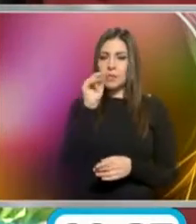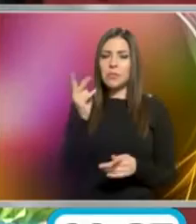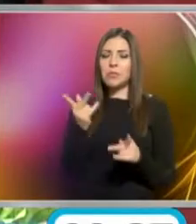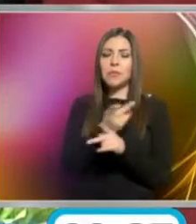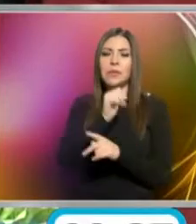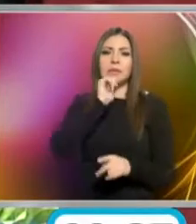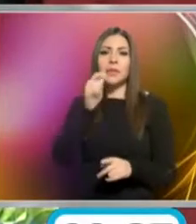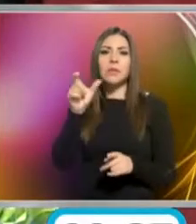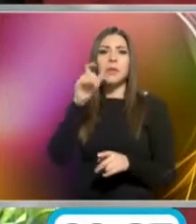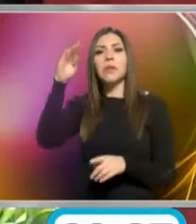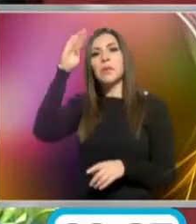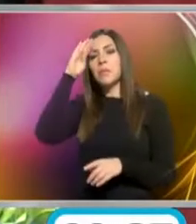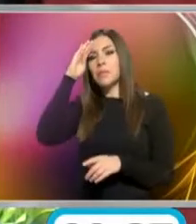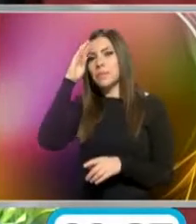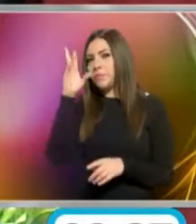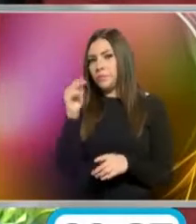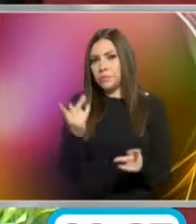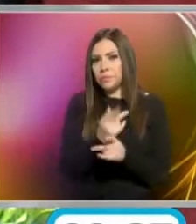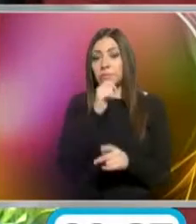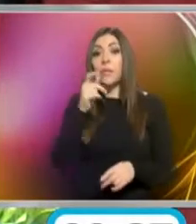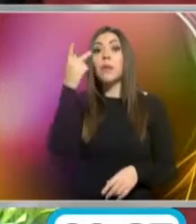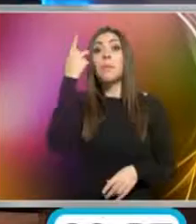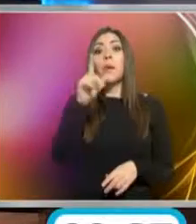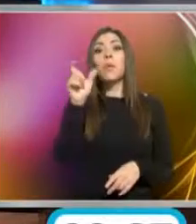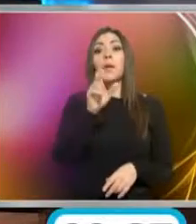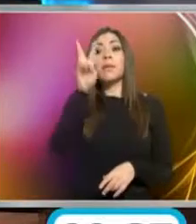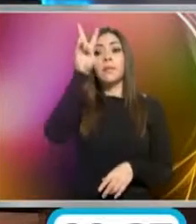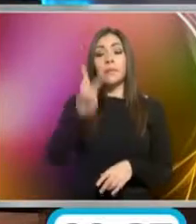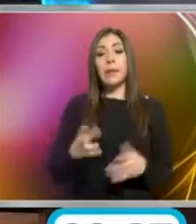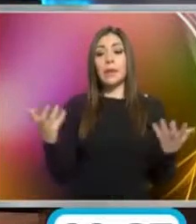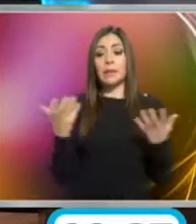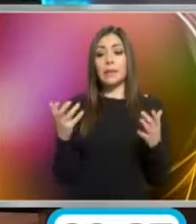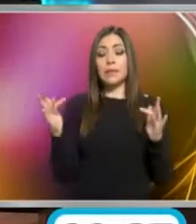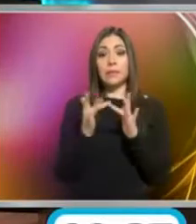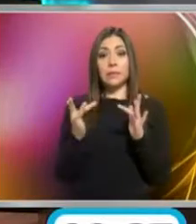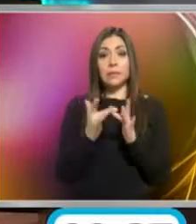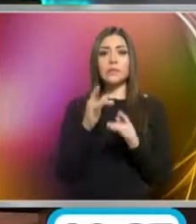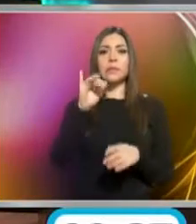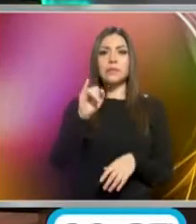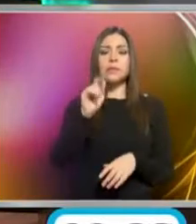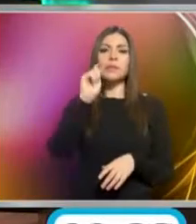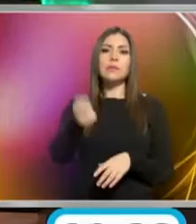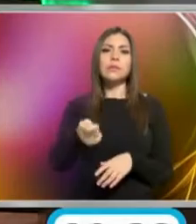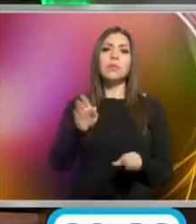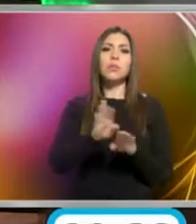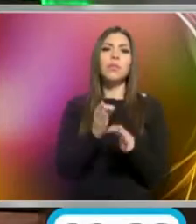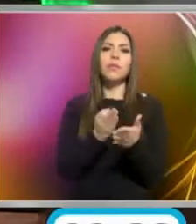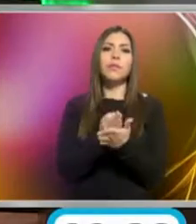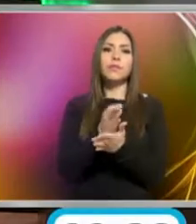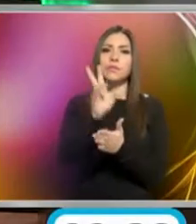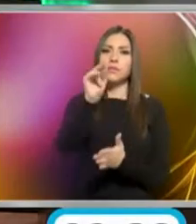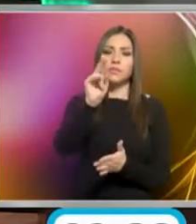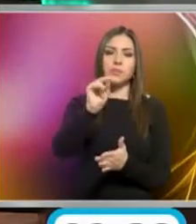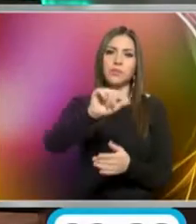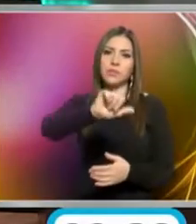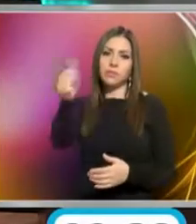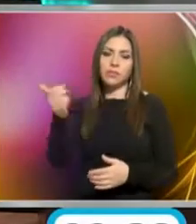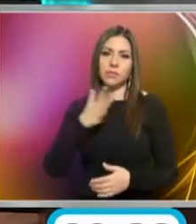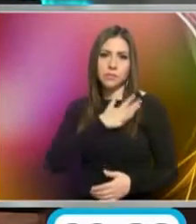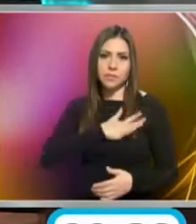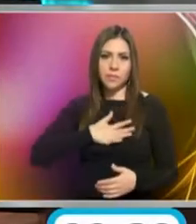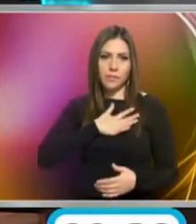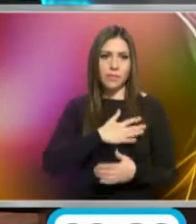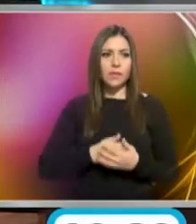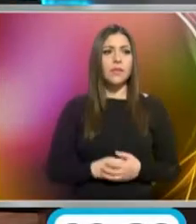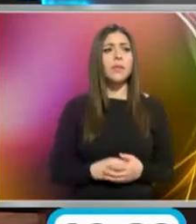el pensamiento? ¿no? Así es, así es. Y creo que también, bueno, lo que tenemos que considerar que la fidelidad no es natural en los seres humanos. ¿Cómo O